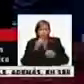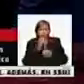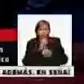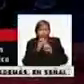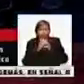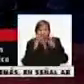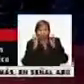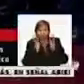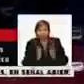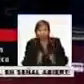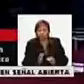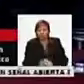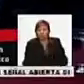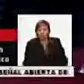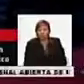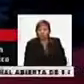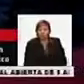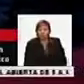constitucionalista,